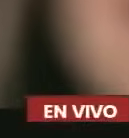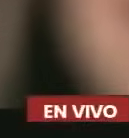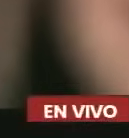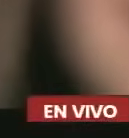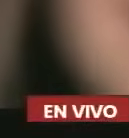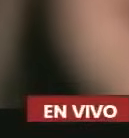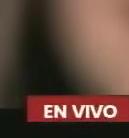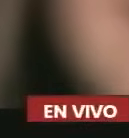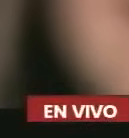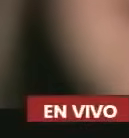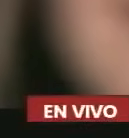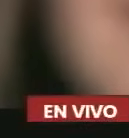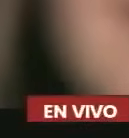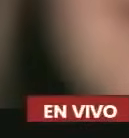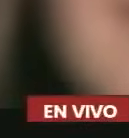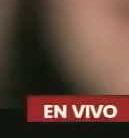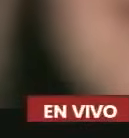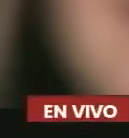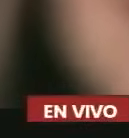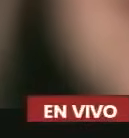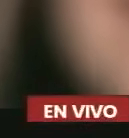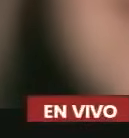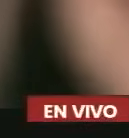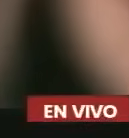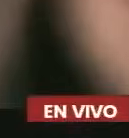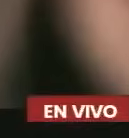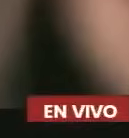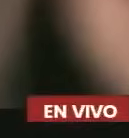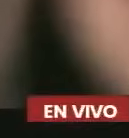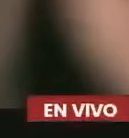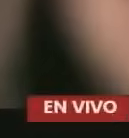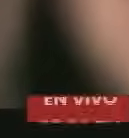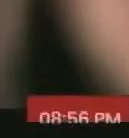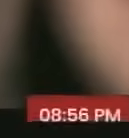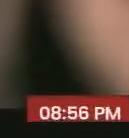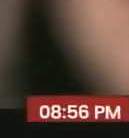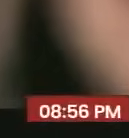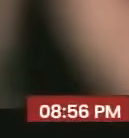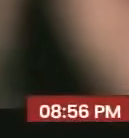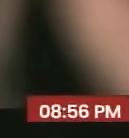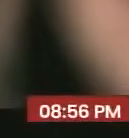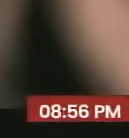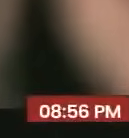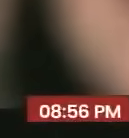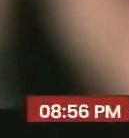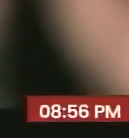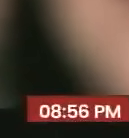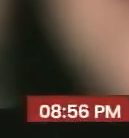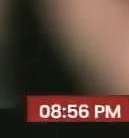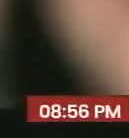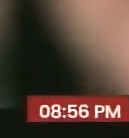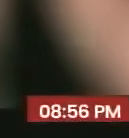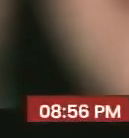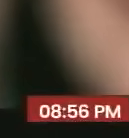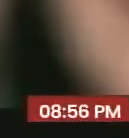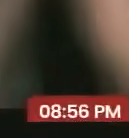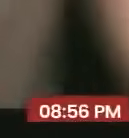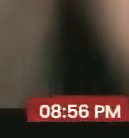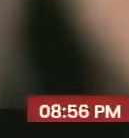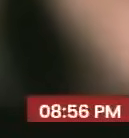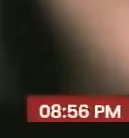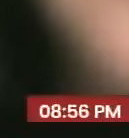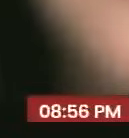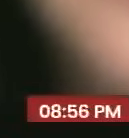años, de 2015 para acá, ha manipulado el gobierno de Guyana para que no tengamos ese territorio, ¿verdad?